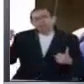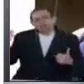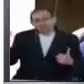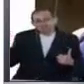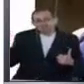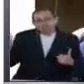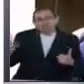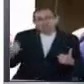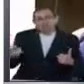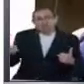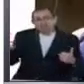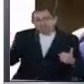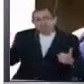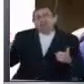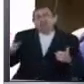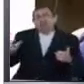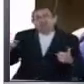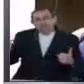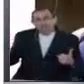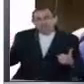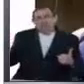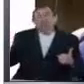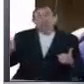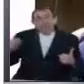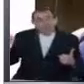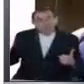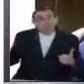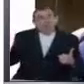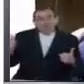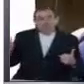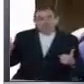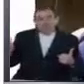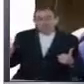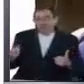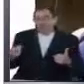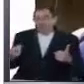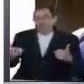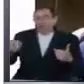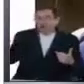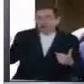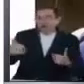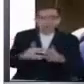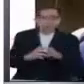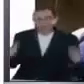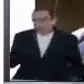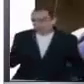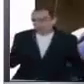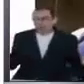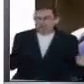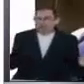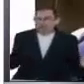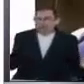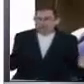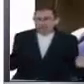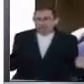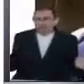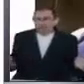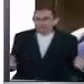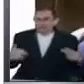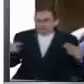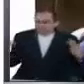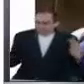forma, dio una forma para que realmente se fueran todos ya. Porque sabía que si daba la orden, no se iban a ir así nada